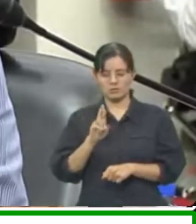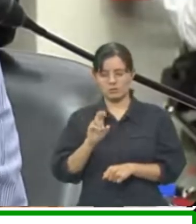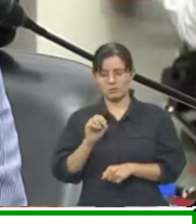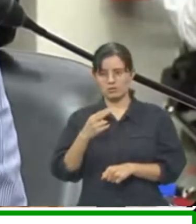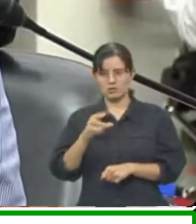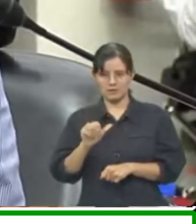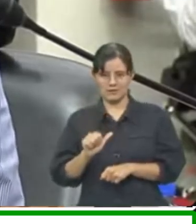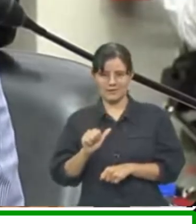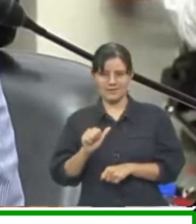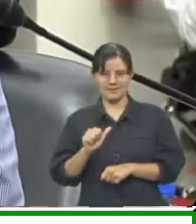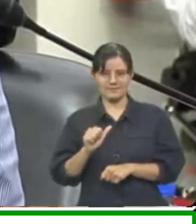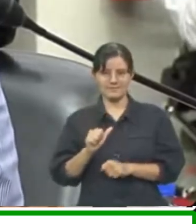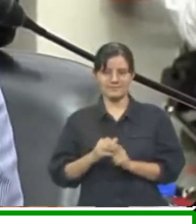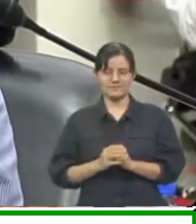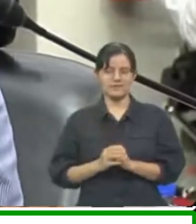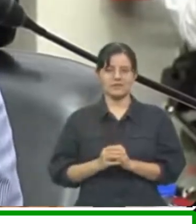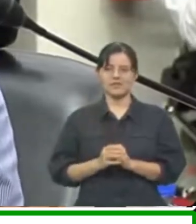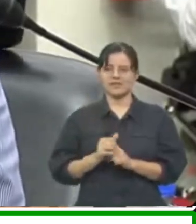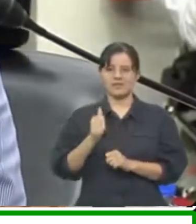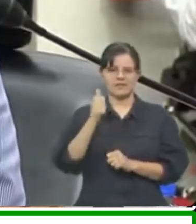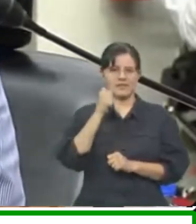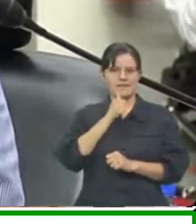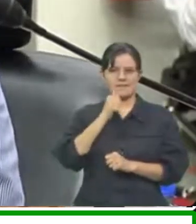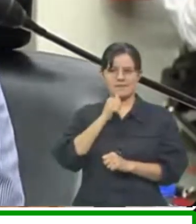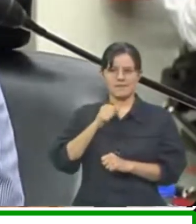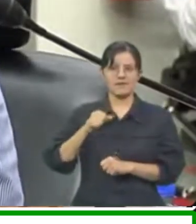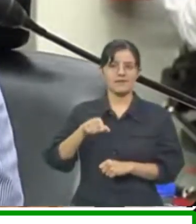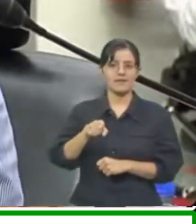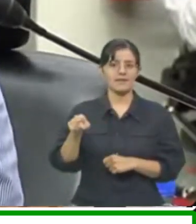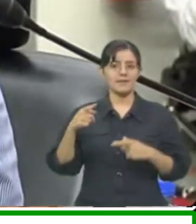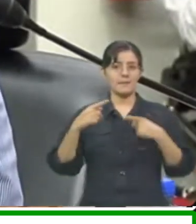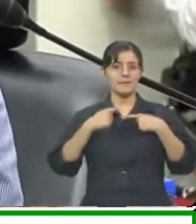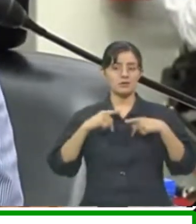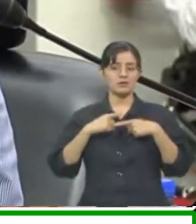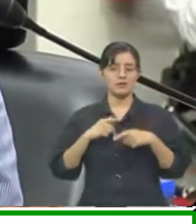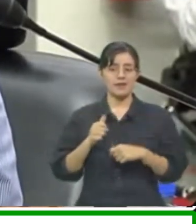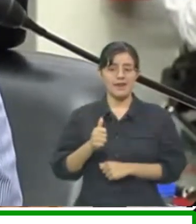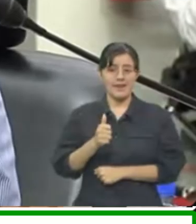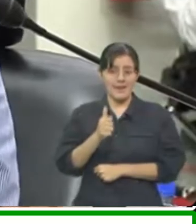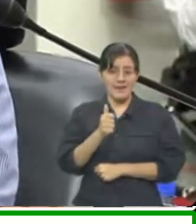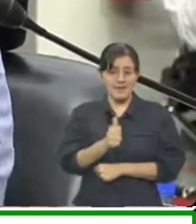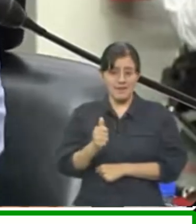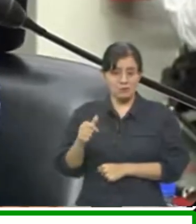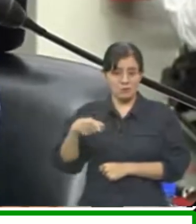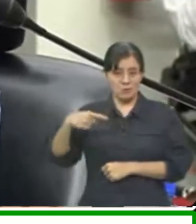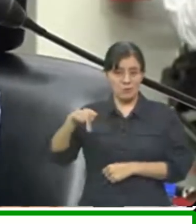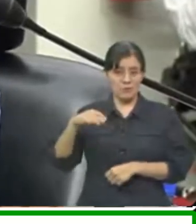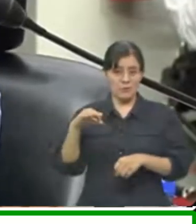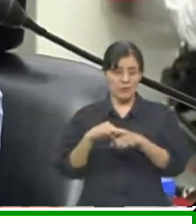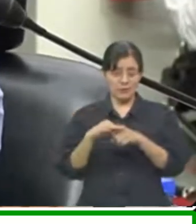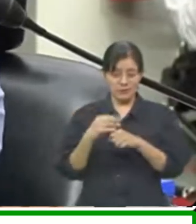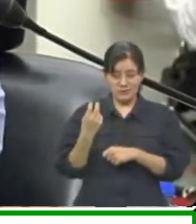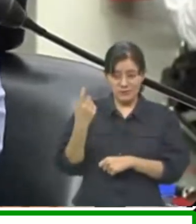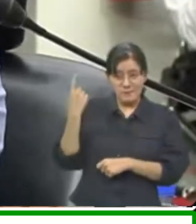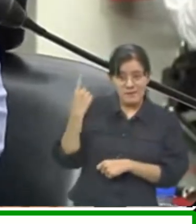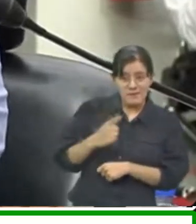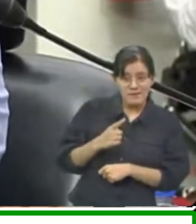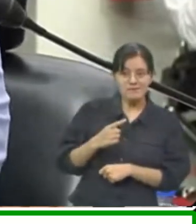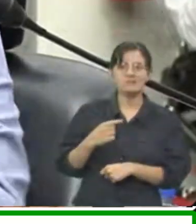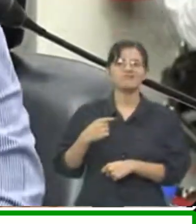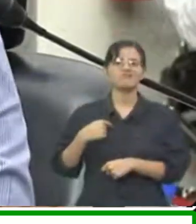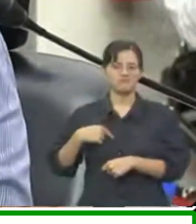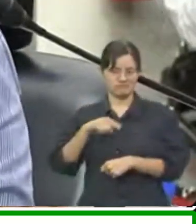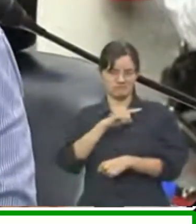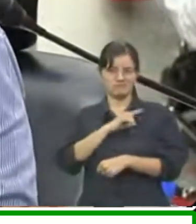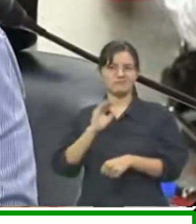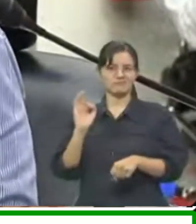a defender hasta el final cada uno de los votos que nos fue otorgado por el pueblo de México, porque ese fue su mandato, porque